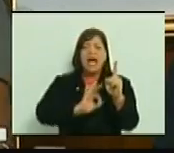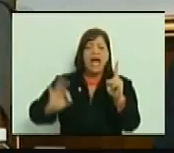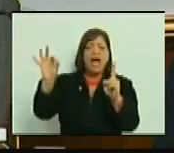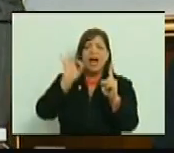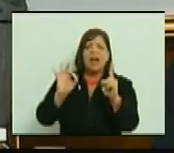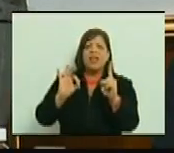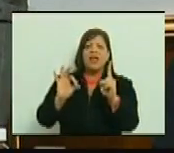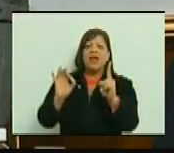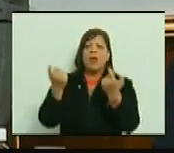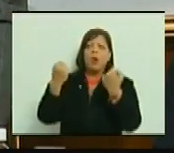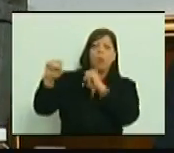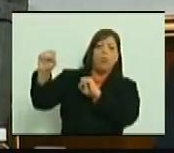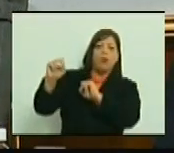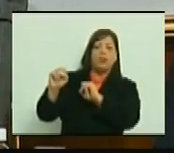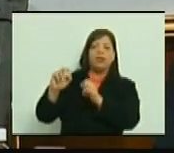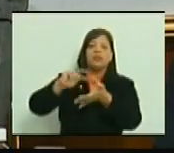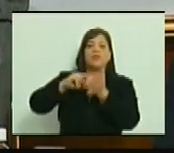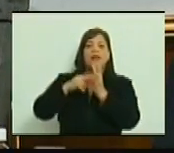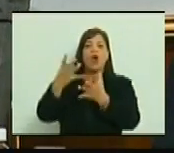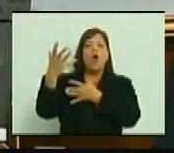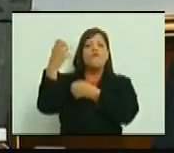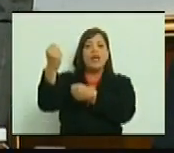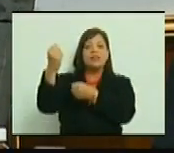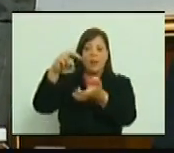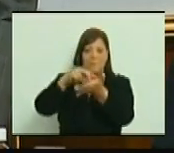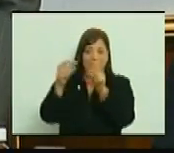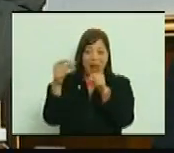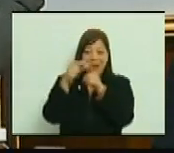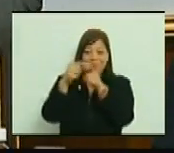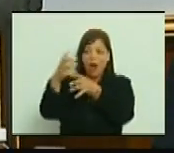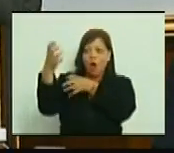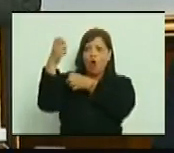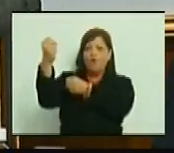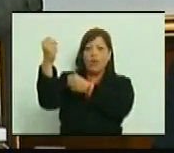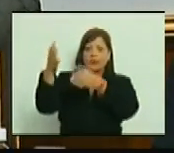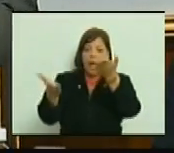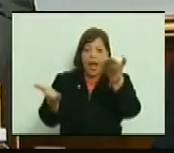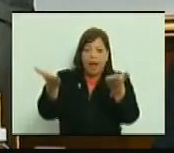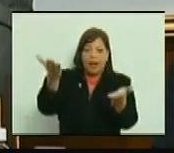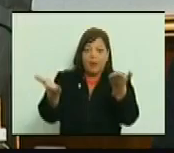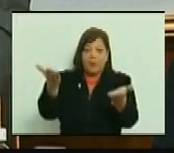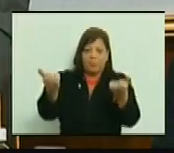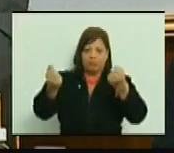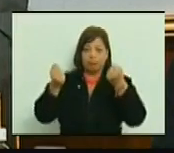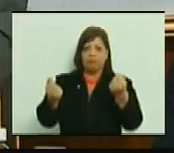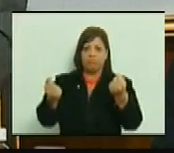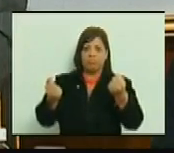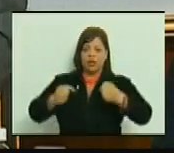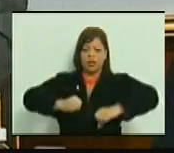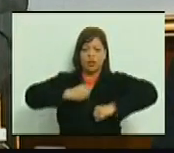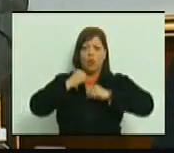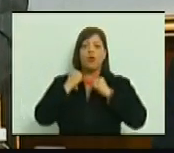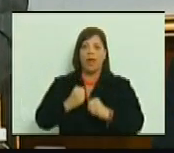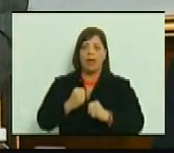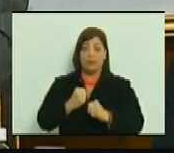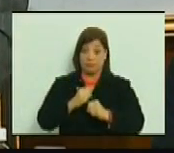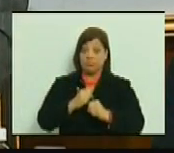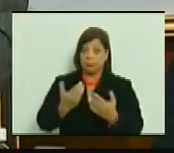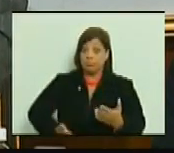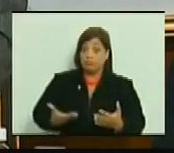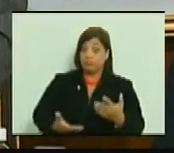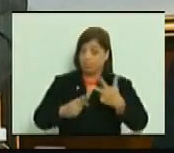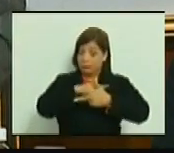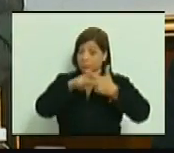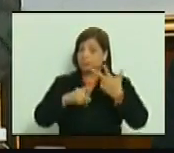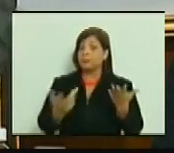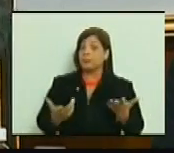puede levantarse, que es el de la confianza, que es el de la estabilidad, que es el de la seguridad. Y